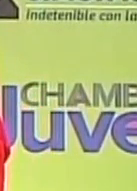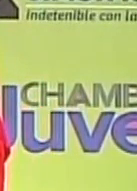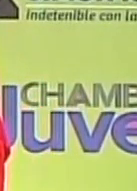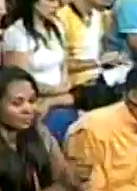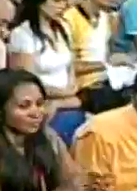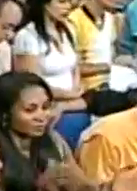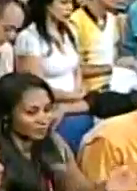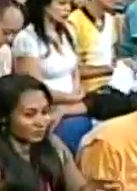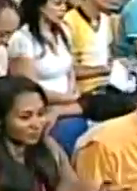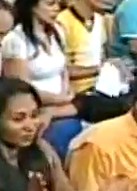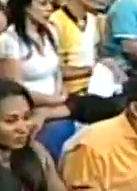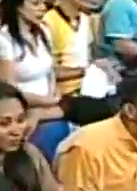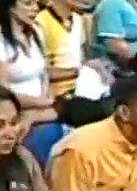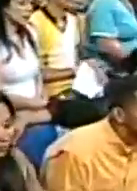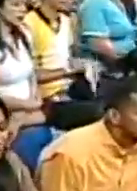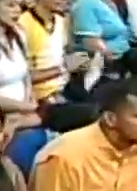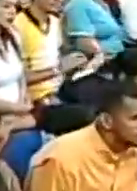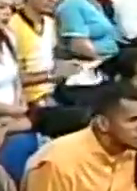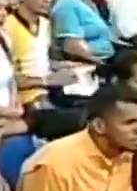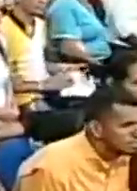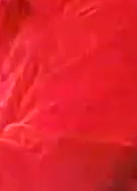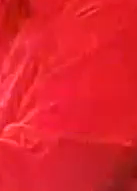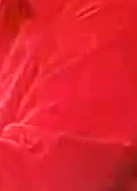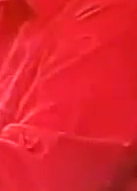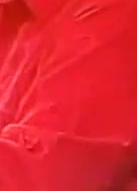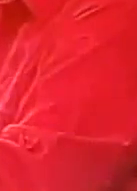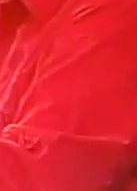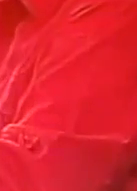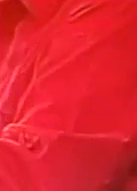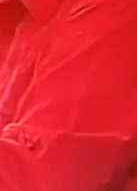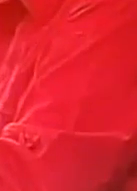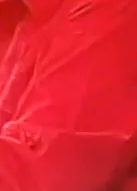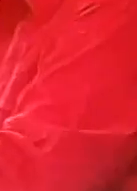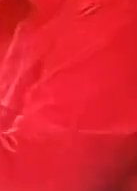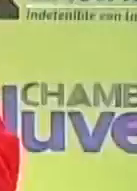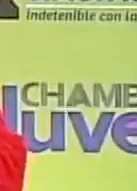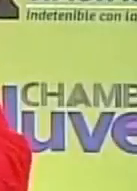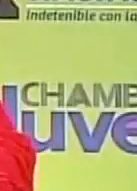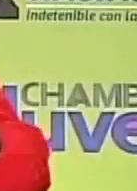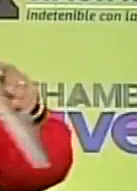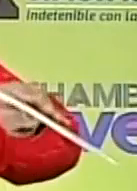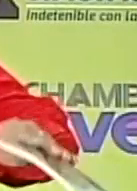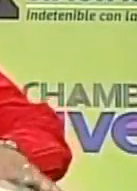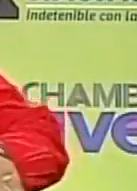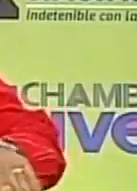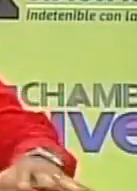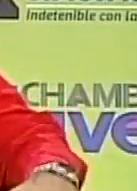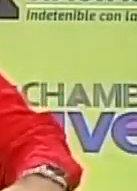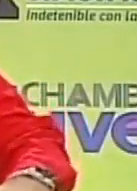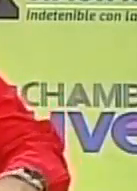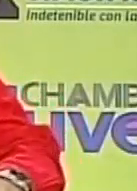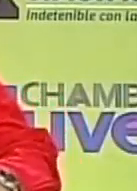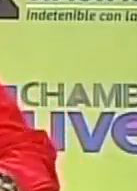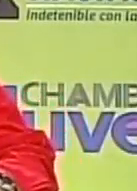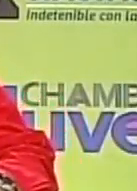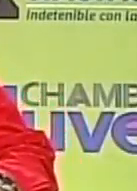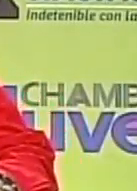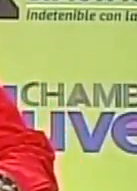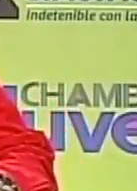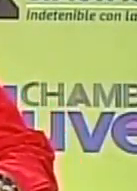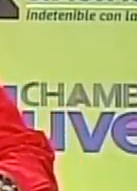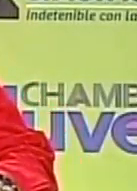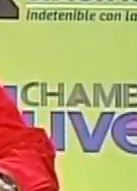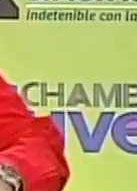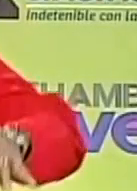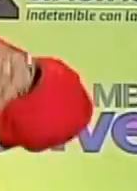tema central de la vida educativa de la comunidad venezolana, de la comunidad magisterial.